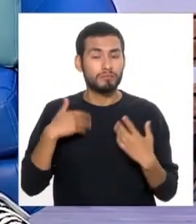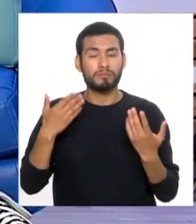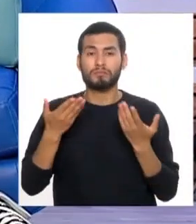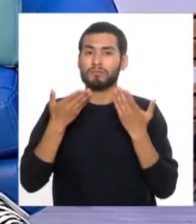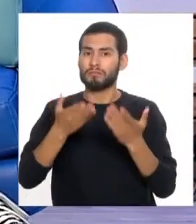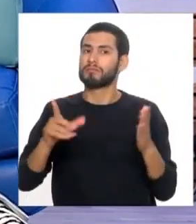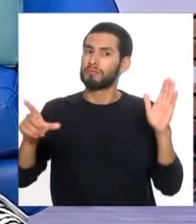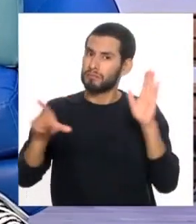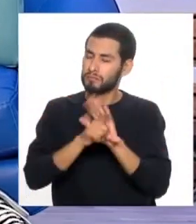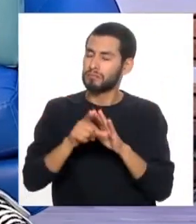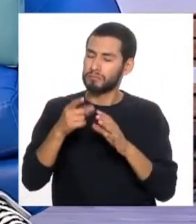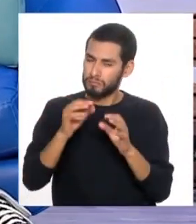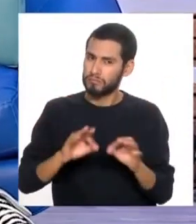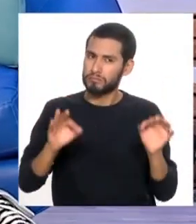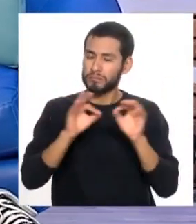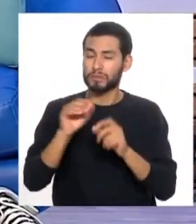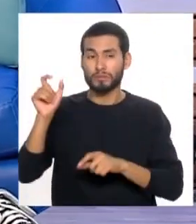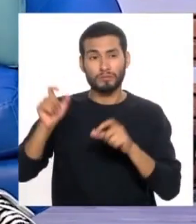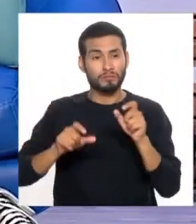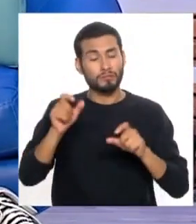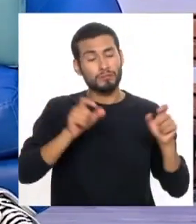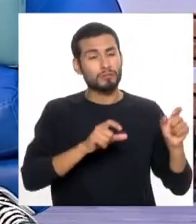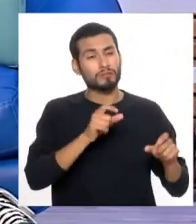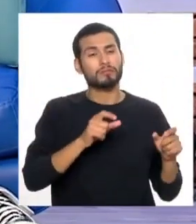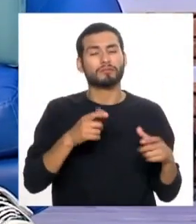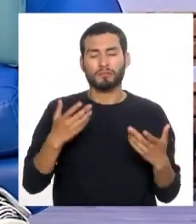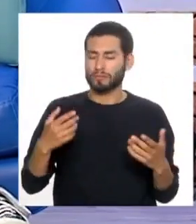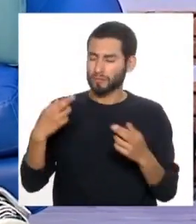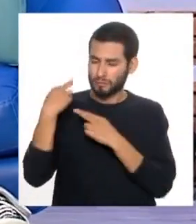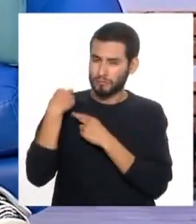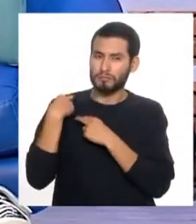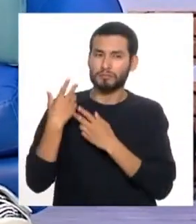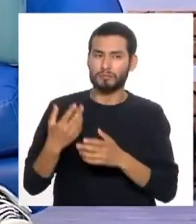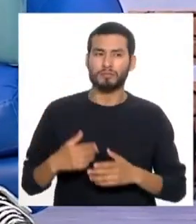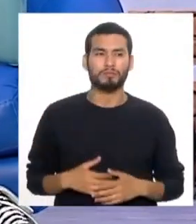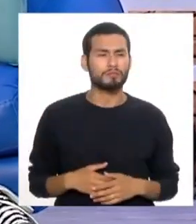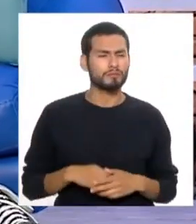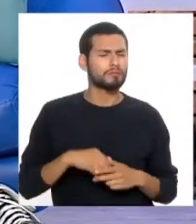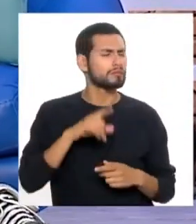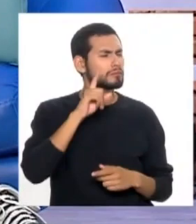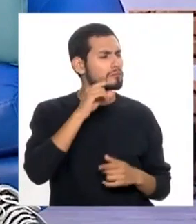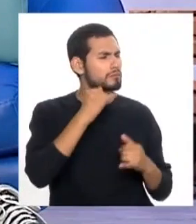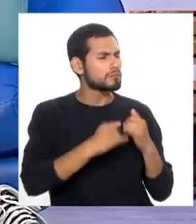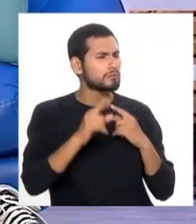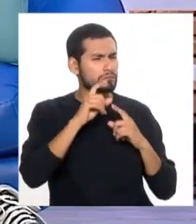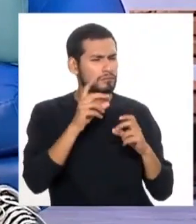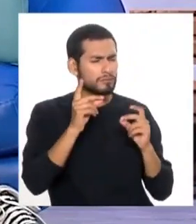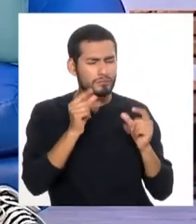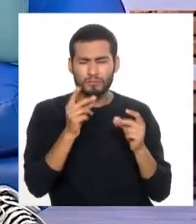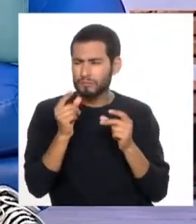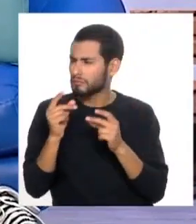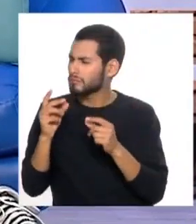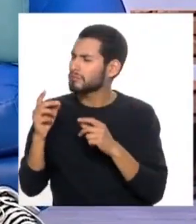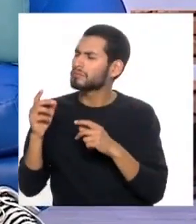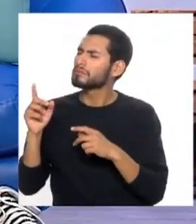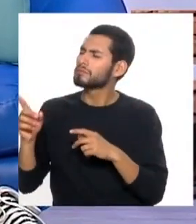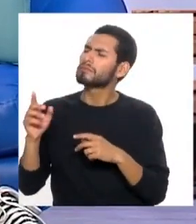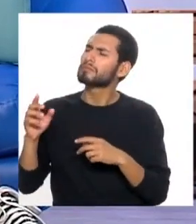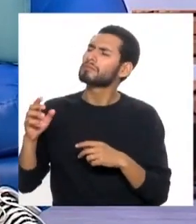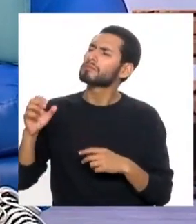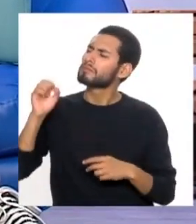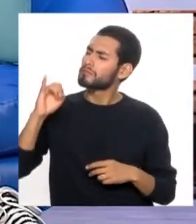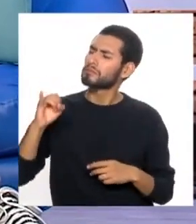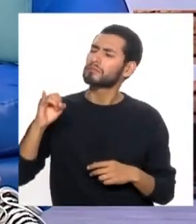la ley y para que estas personas se hagan cargo de sus responsabilidades. Me quedó una última consulta, así rapidita. Si ya hay una